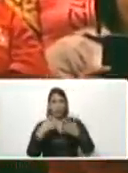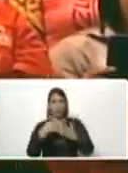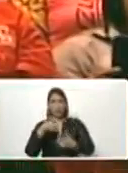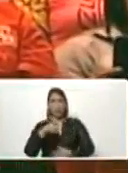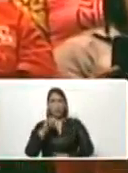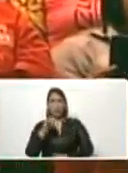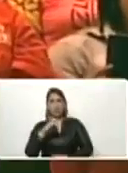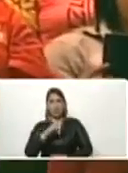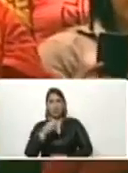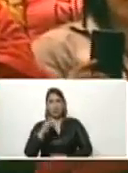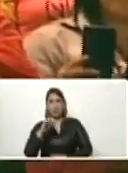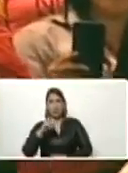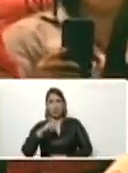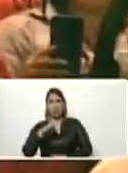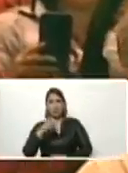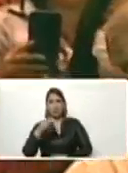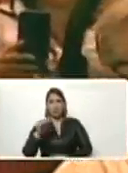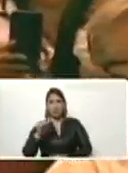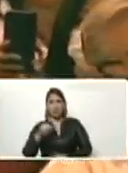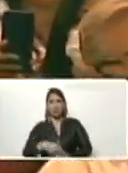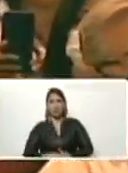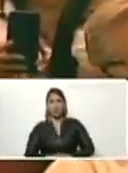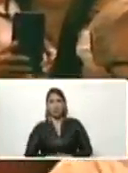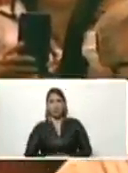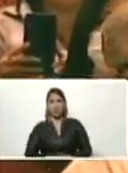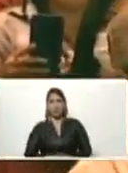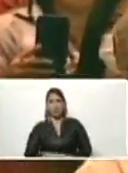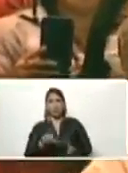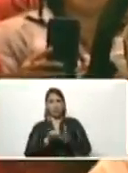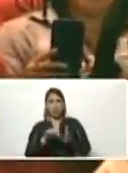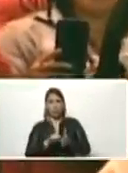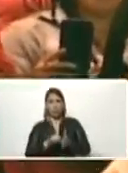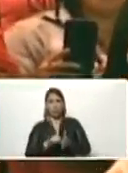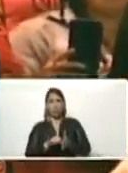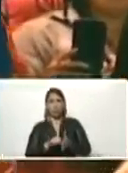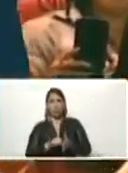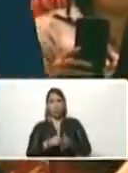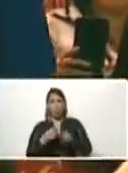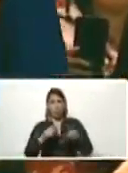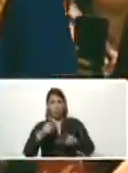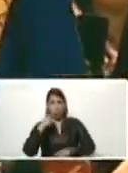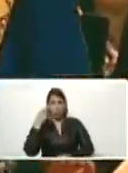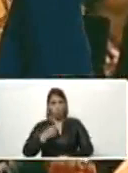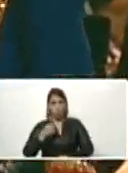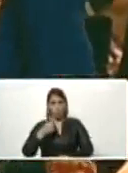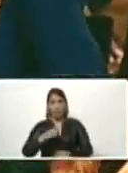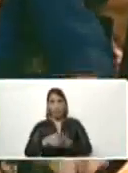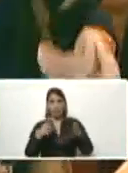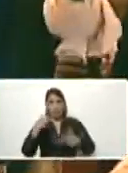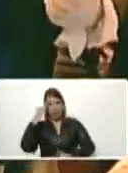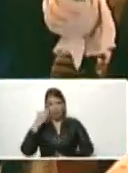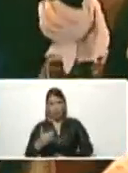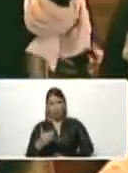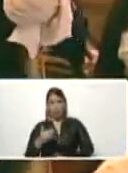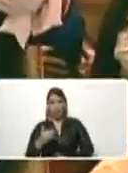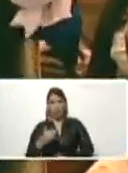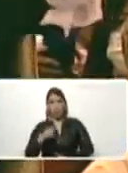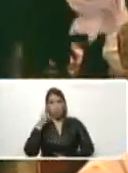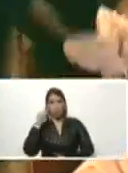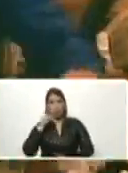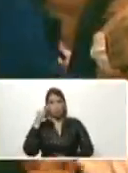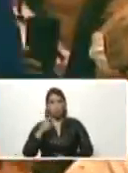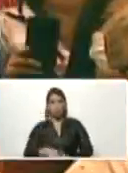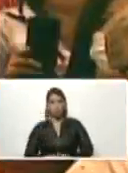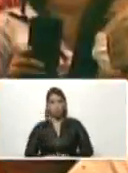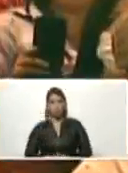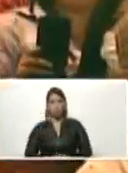Pichincha, donde mi sucesor, Antonio José de Sucre, el gran general, desde pequeño, desde que estaba